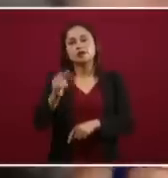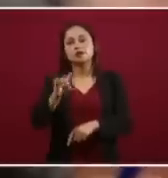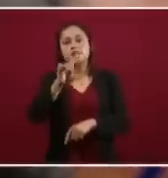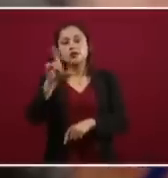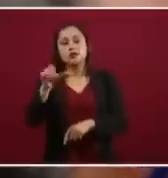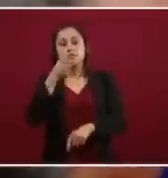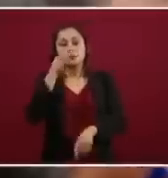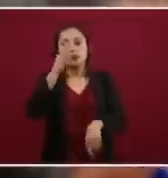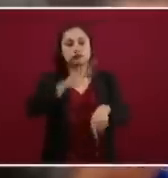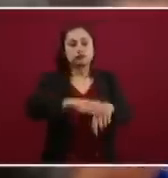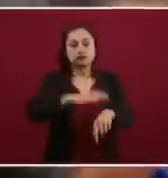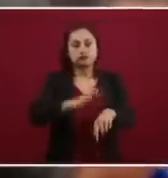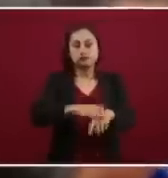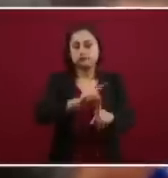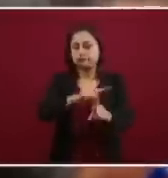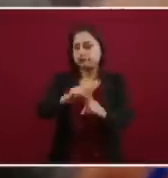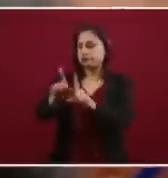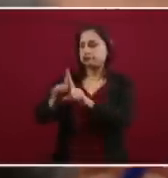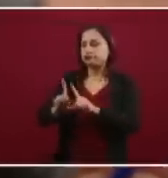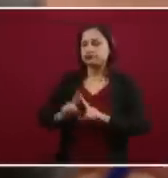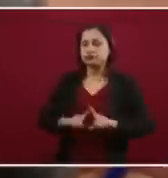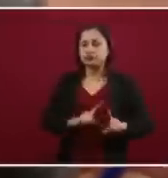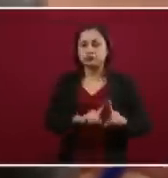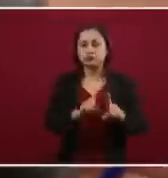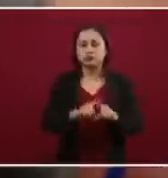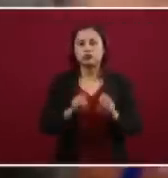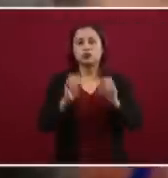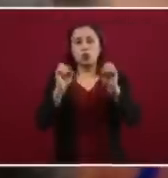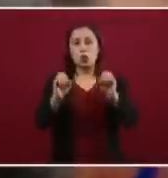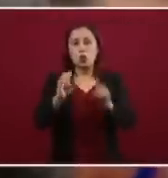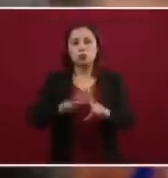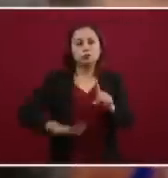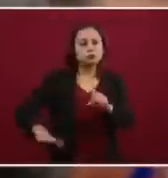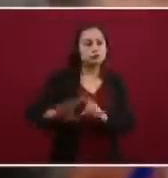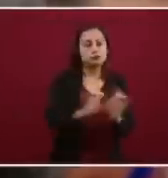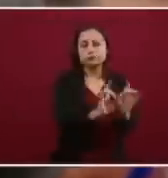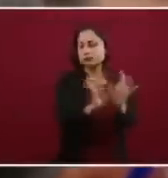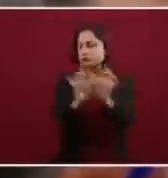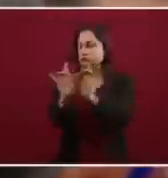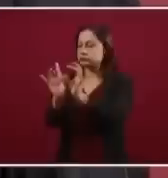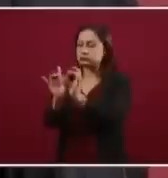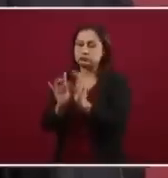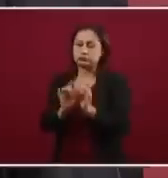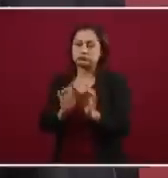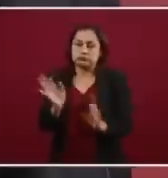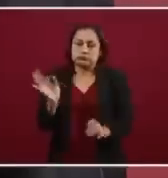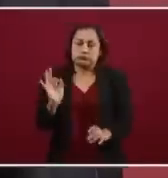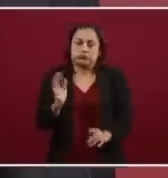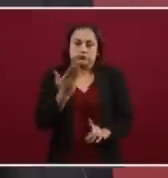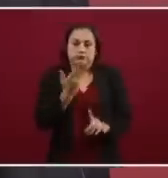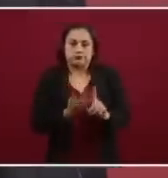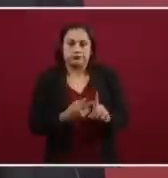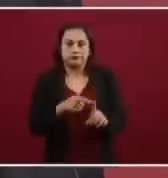de todo tipo. Por lo que pasa en el país también. Por lo que pasa en el país, sí.